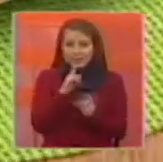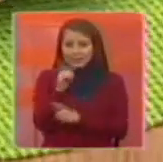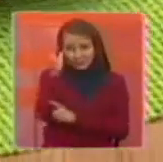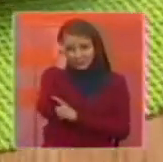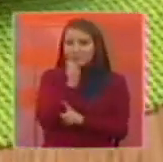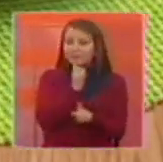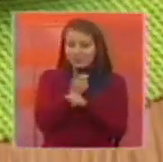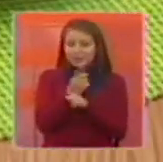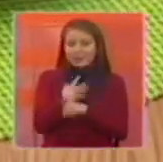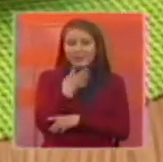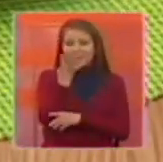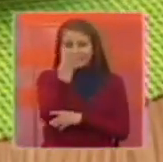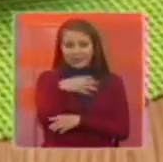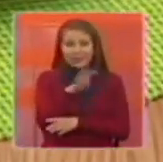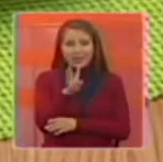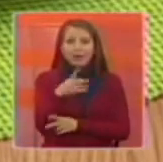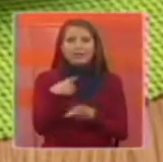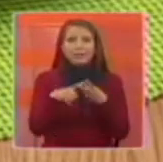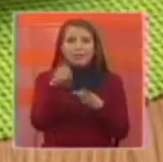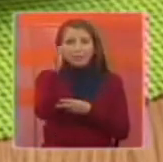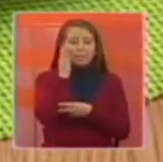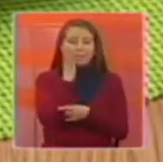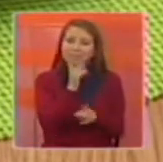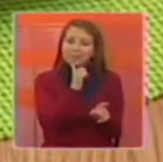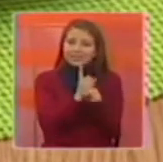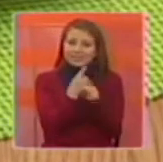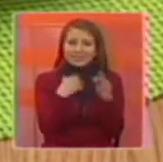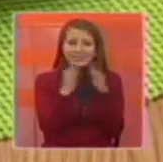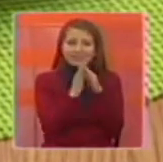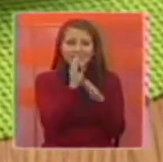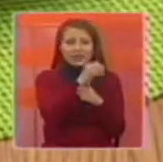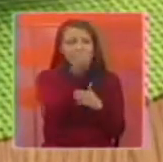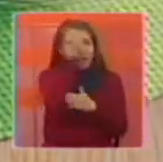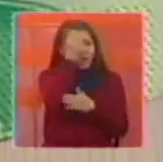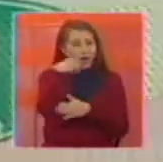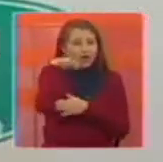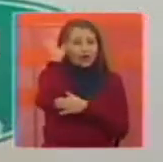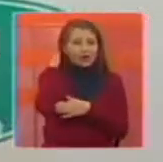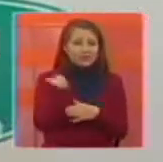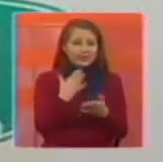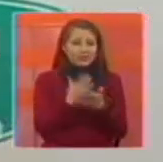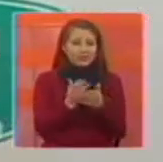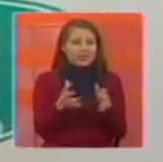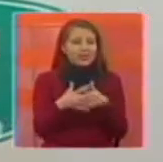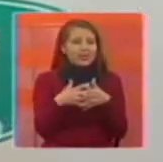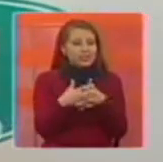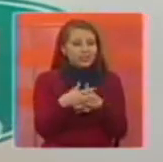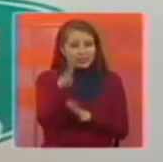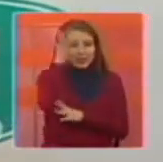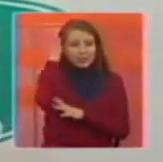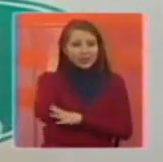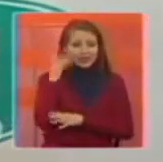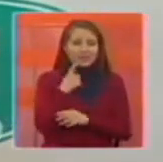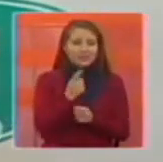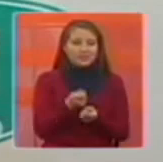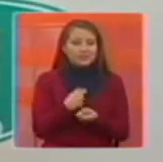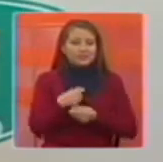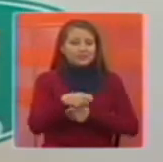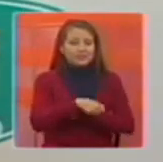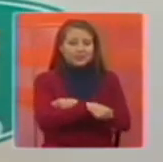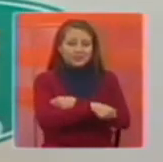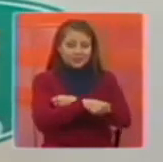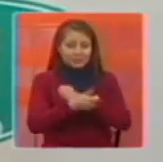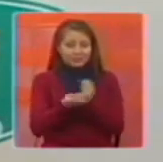Por mis cuatro hijos y mi mami que está en el cielo, que el arroz estaba hecho y lo dejé en la casa. Con arrocito amarillo, con maduros